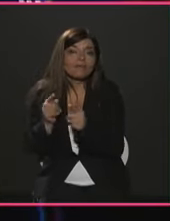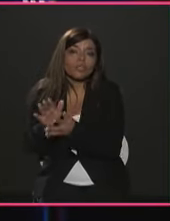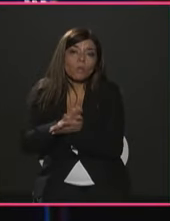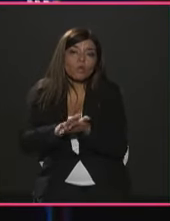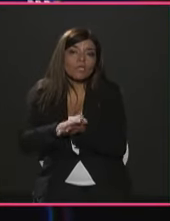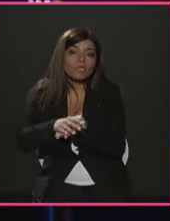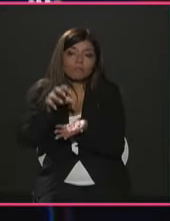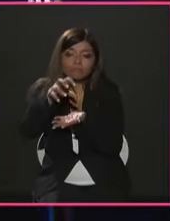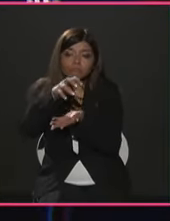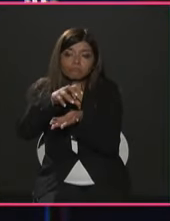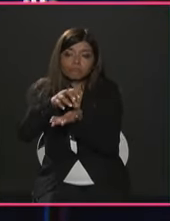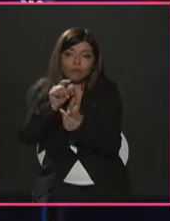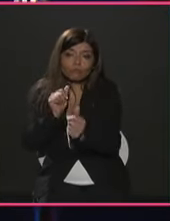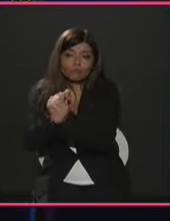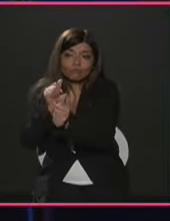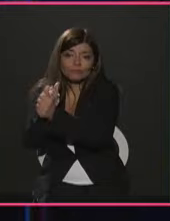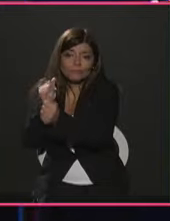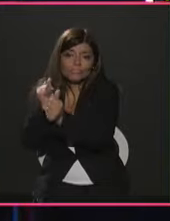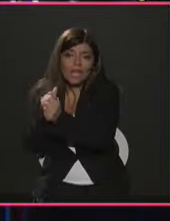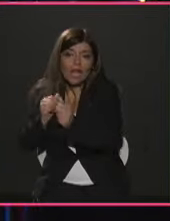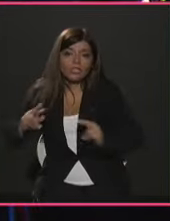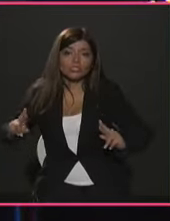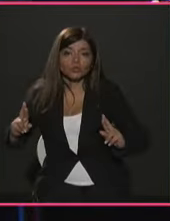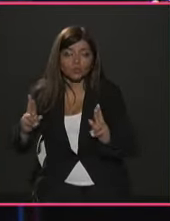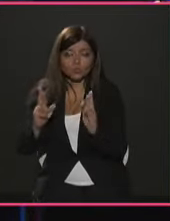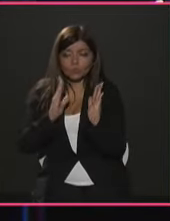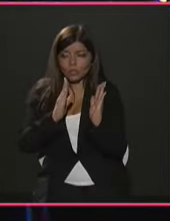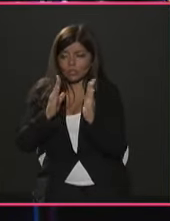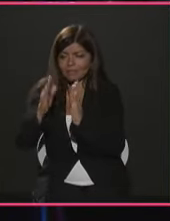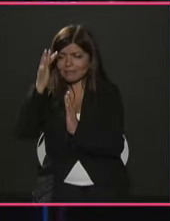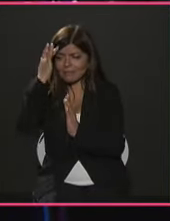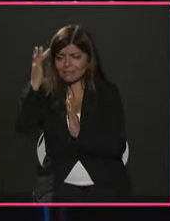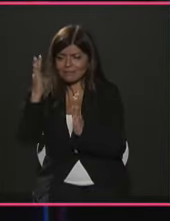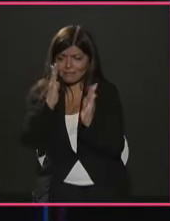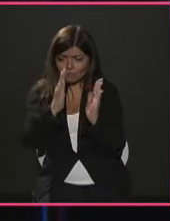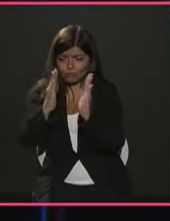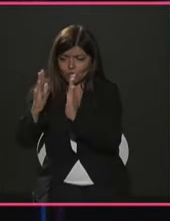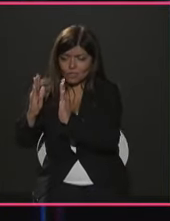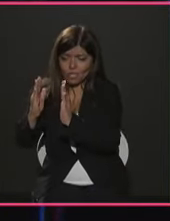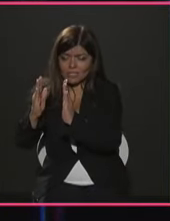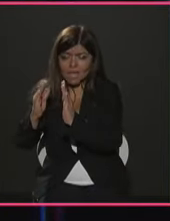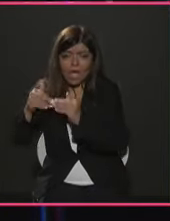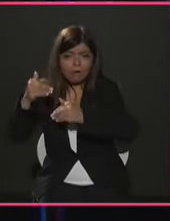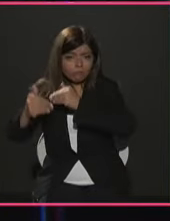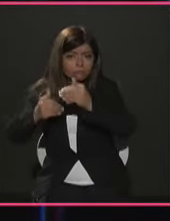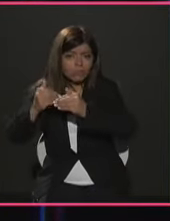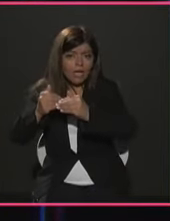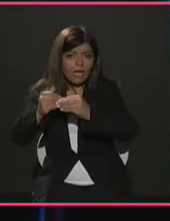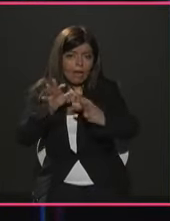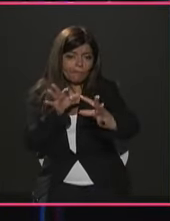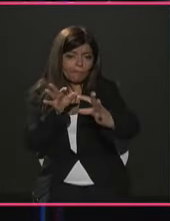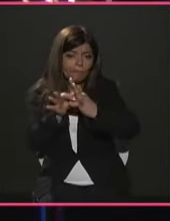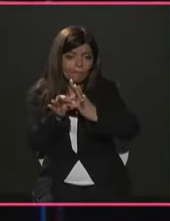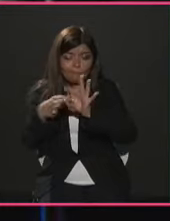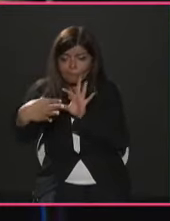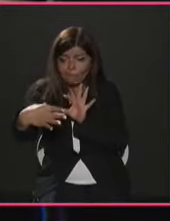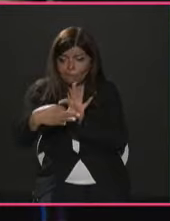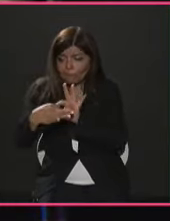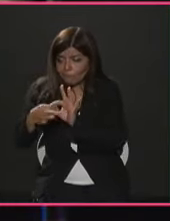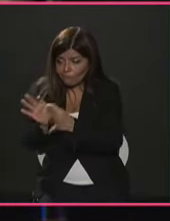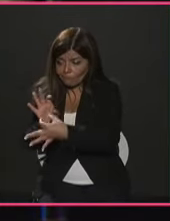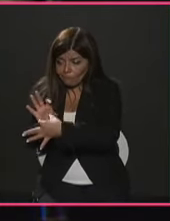de 15 minutos estructuras organizadas en el fondo manera inteligente funcionando cada una de ellas